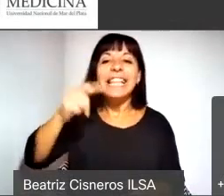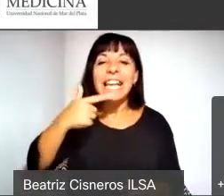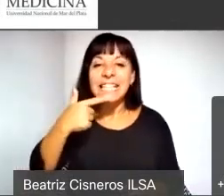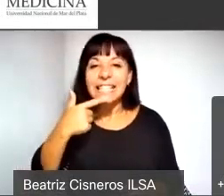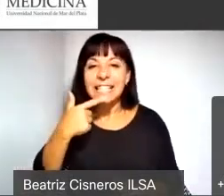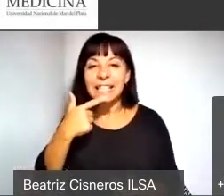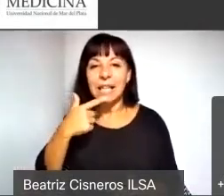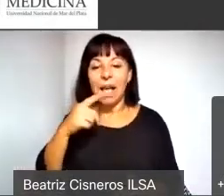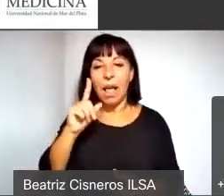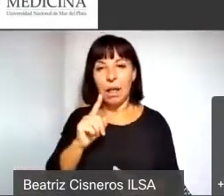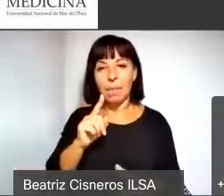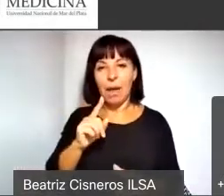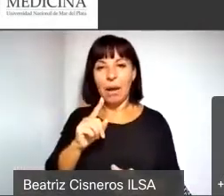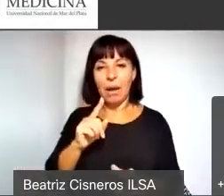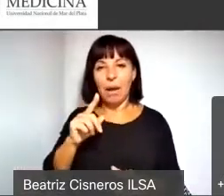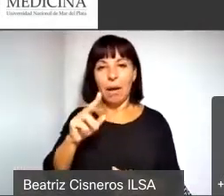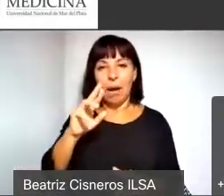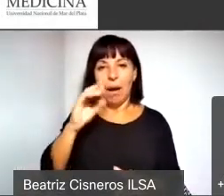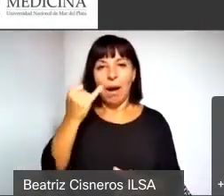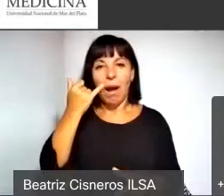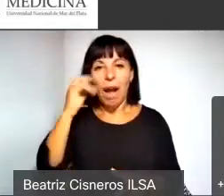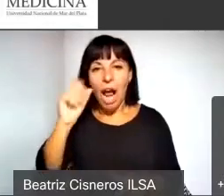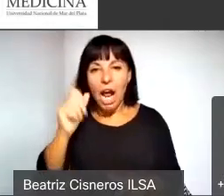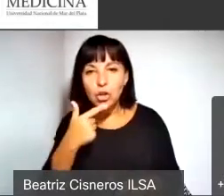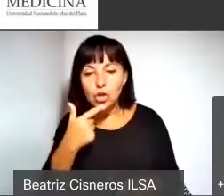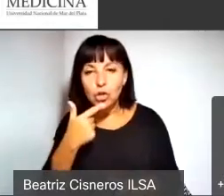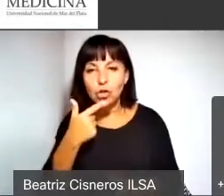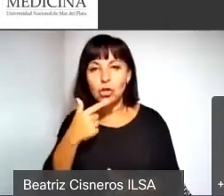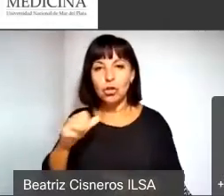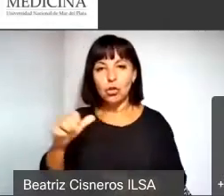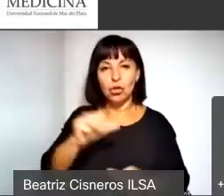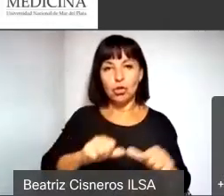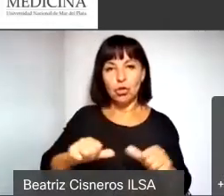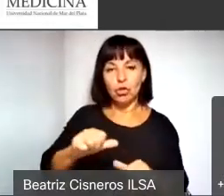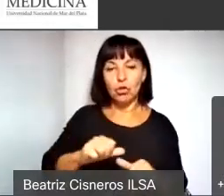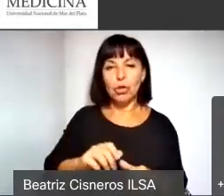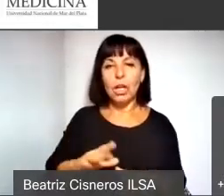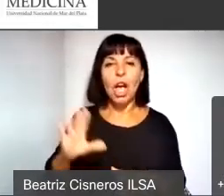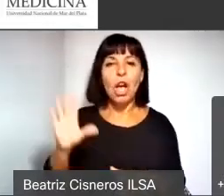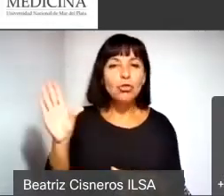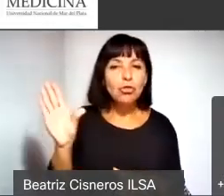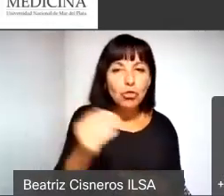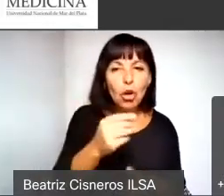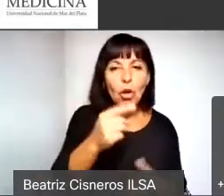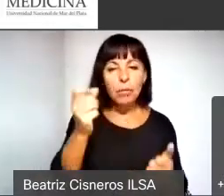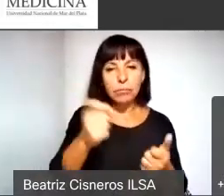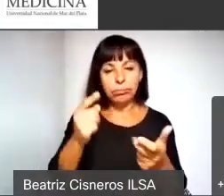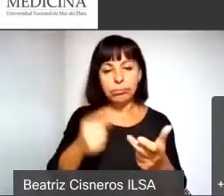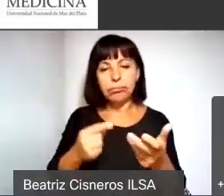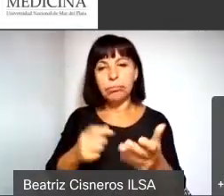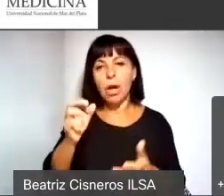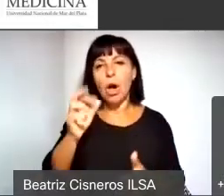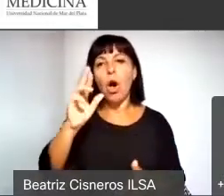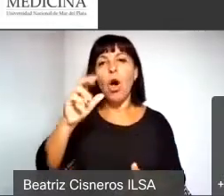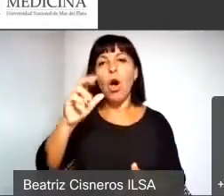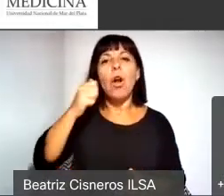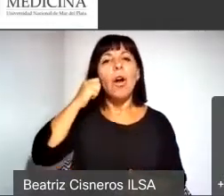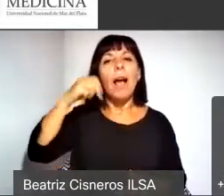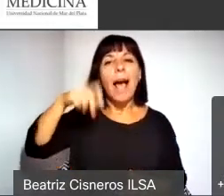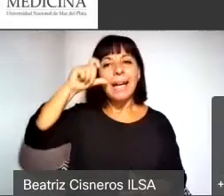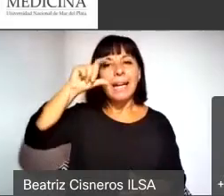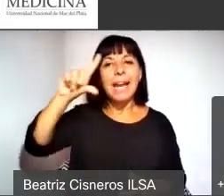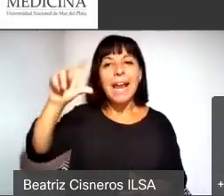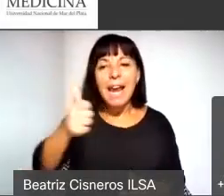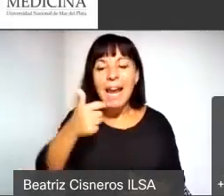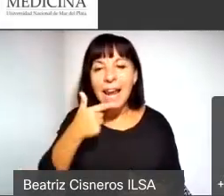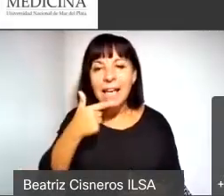de rayos en algunas partes que son componentes del citoesqueleto. Todas estas organelas las vamos a describir en cuanto a forma